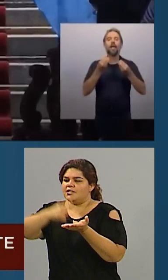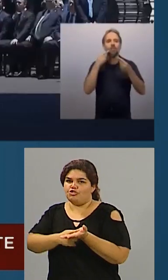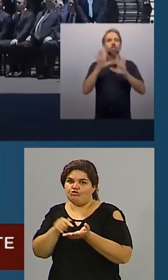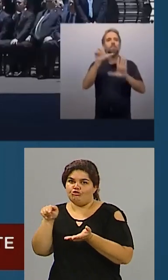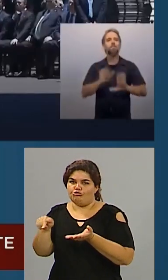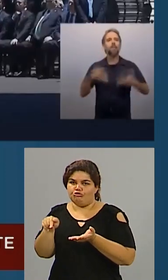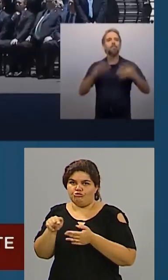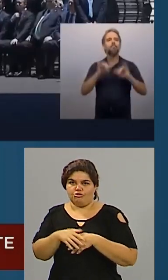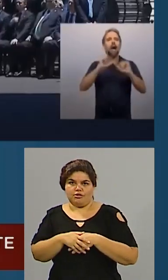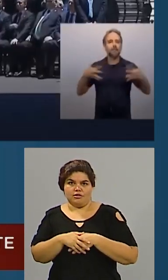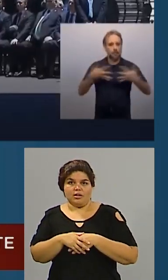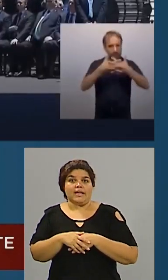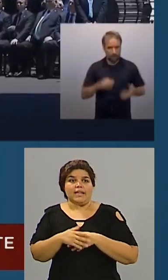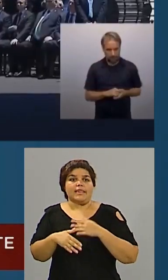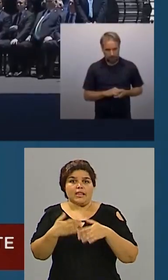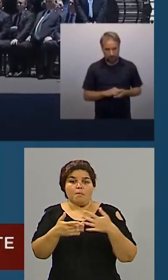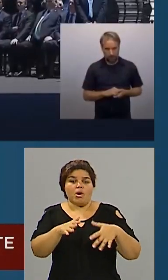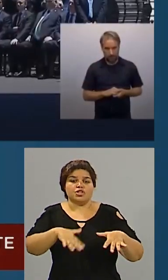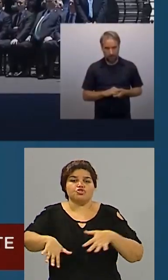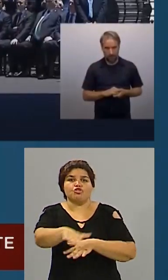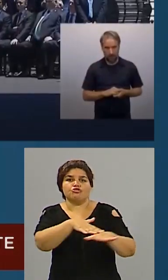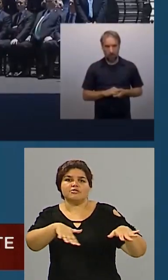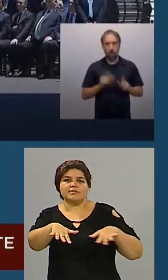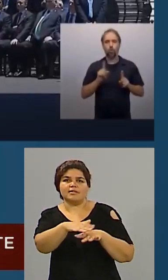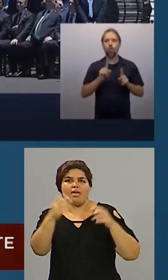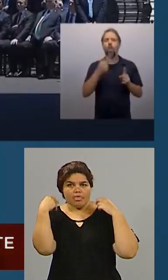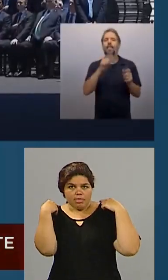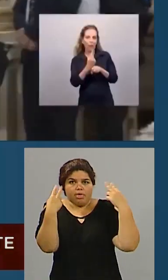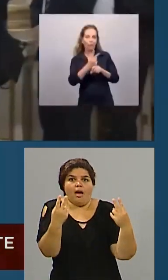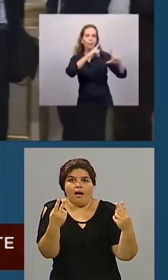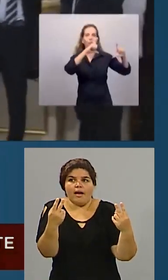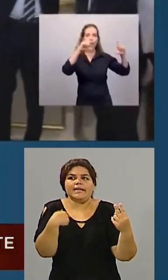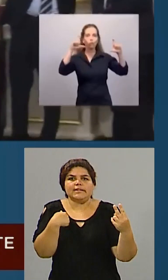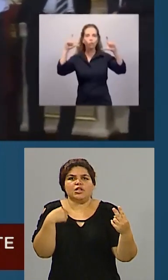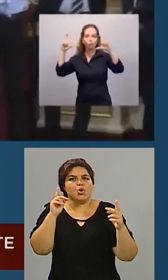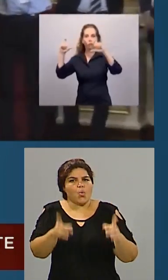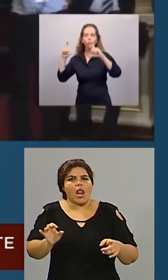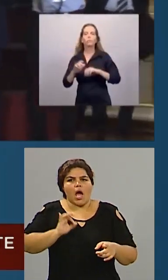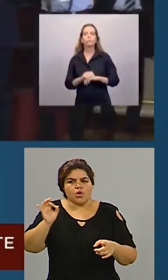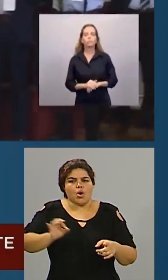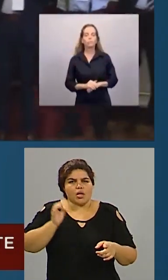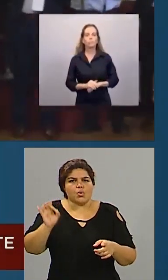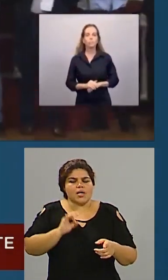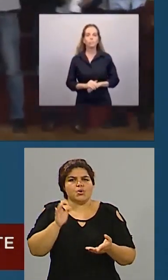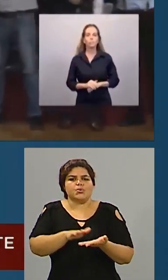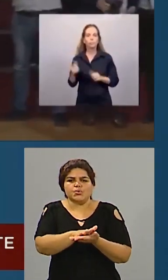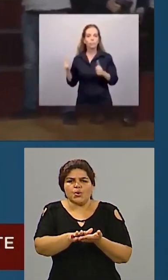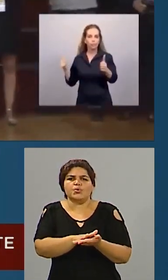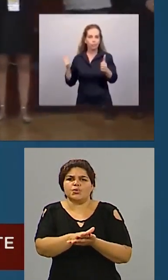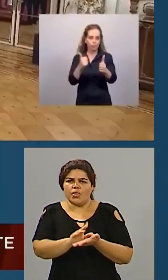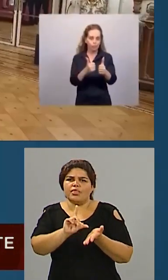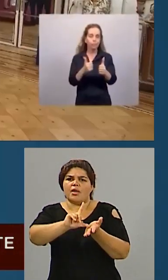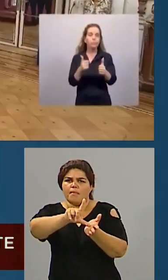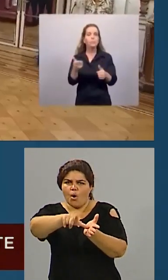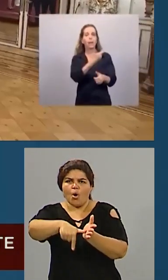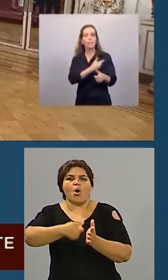costar años luego de esta situación. Por el momento me da la sensación que estamos